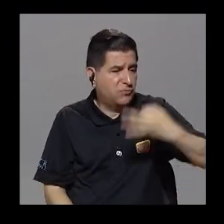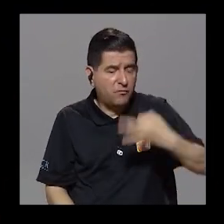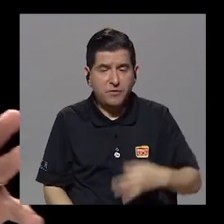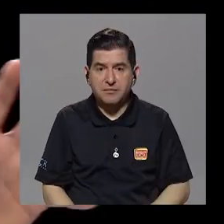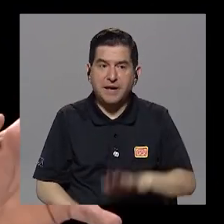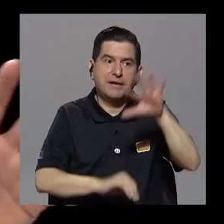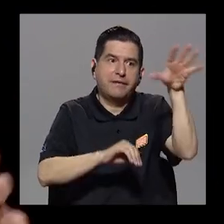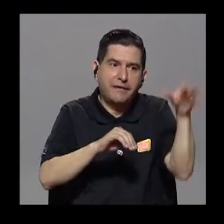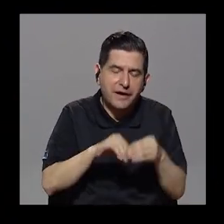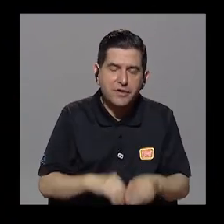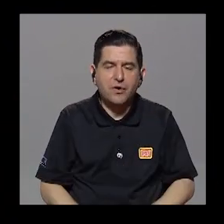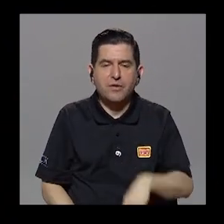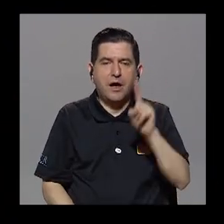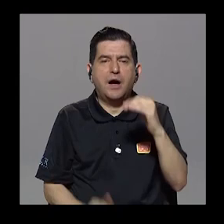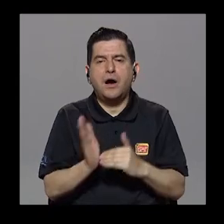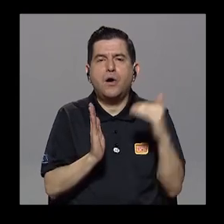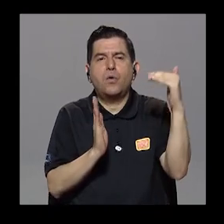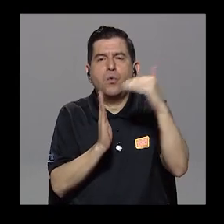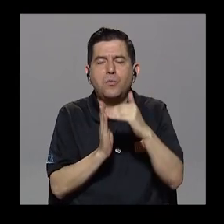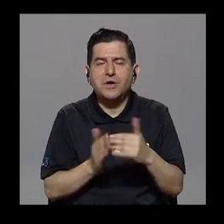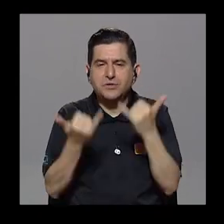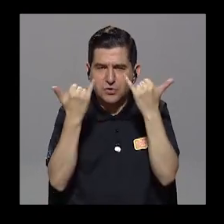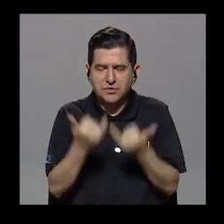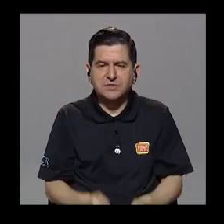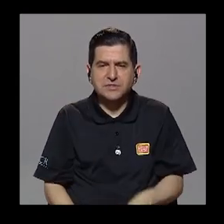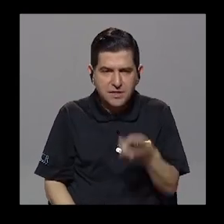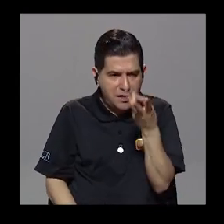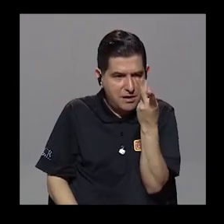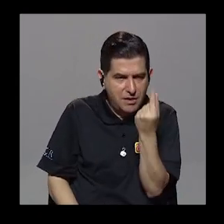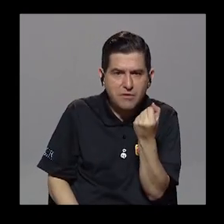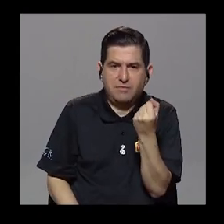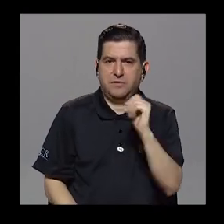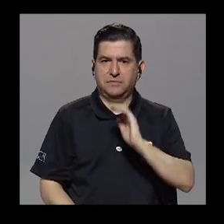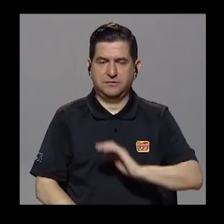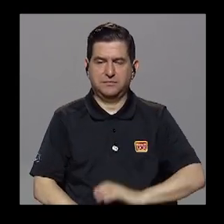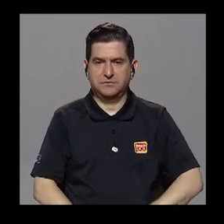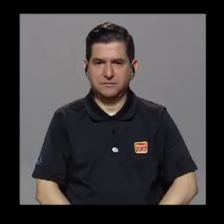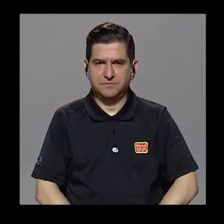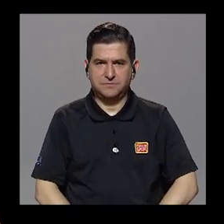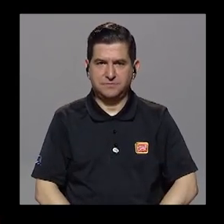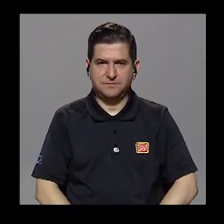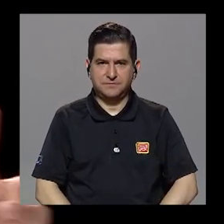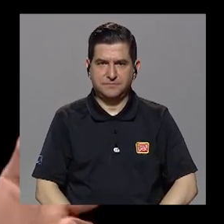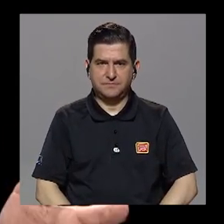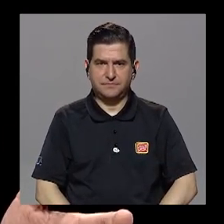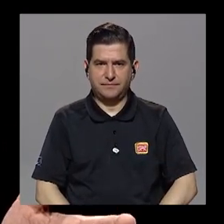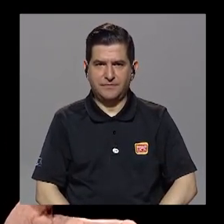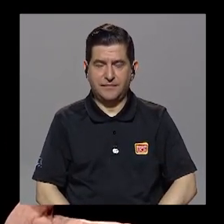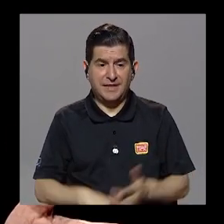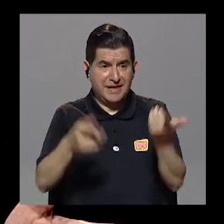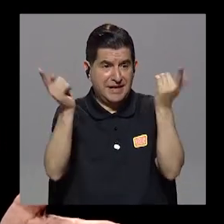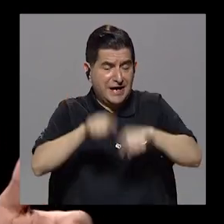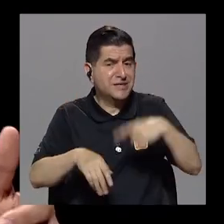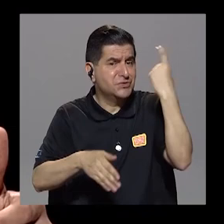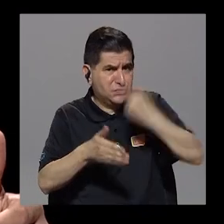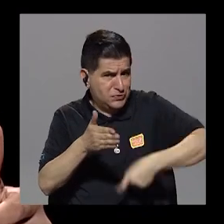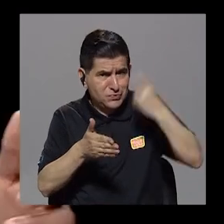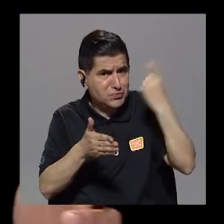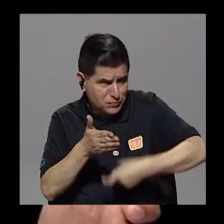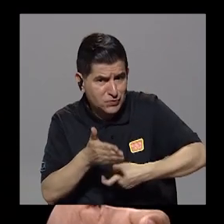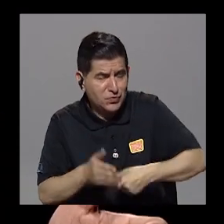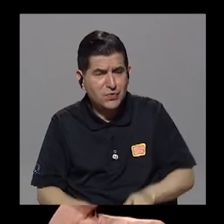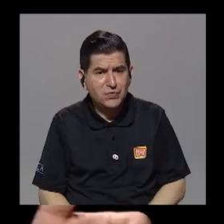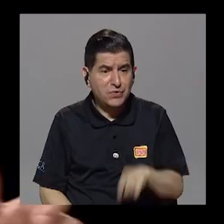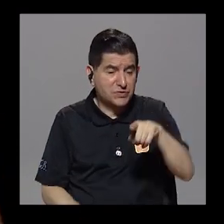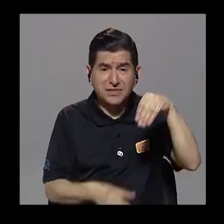ese millón más o menos que está contabilizado. Así es. Hay casos muy, muy duros y